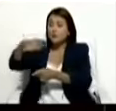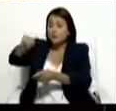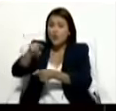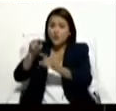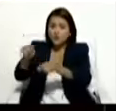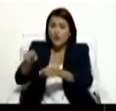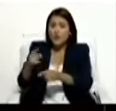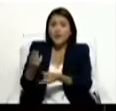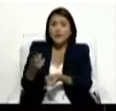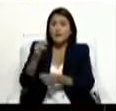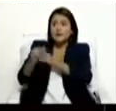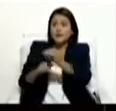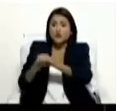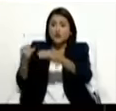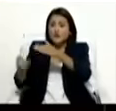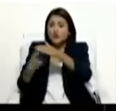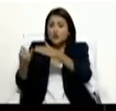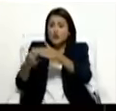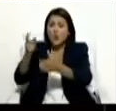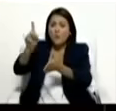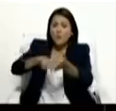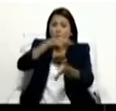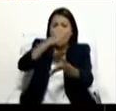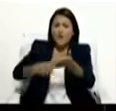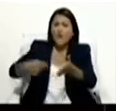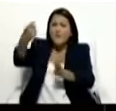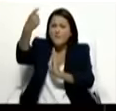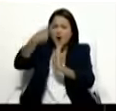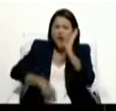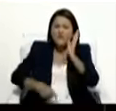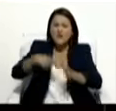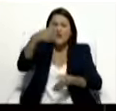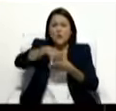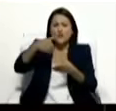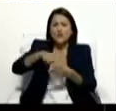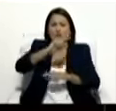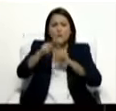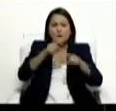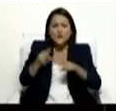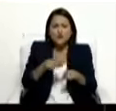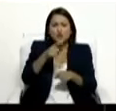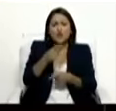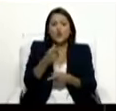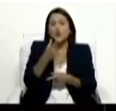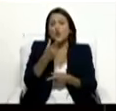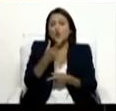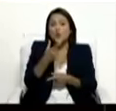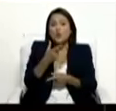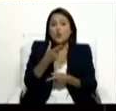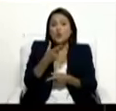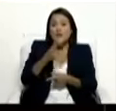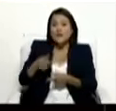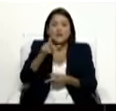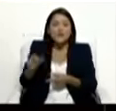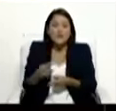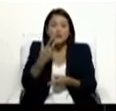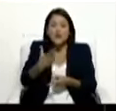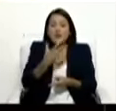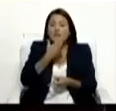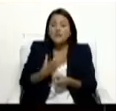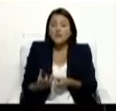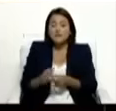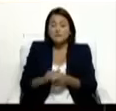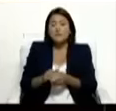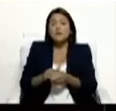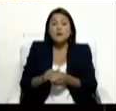extranjera prohíba el referendo consultivo del 3 de diciembre del año 2023, que derogue